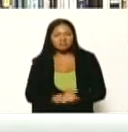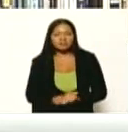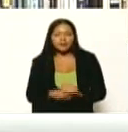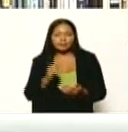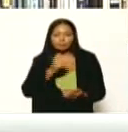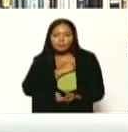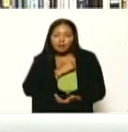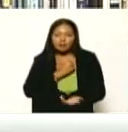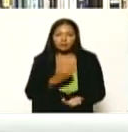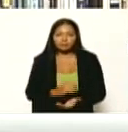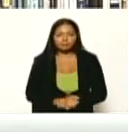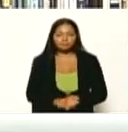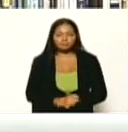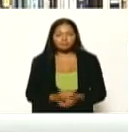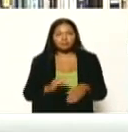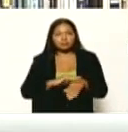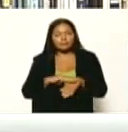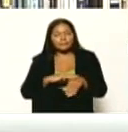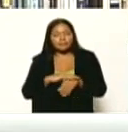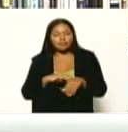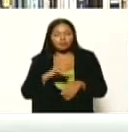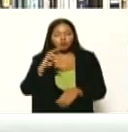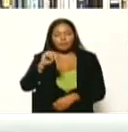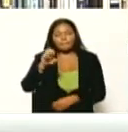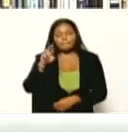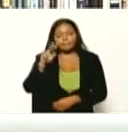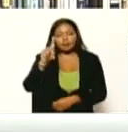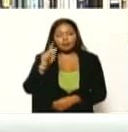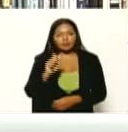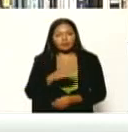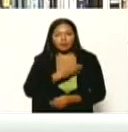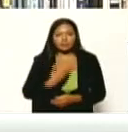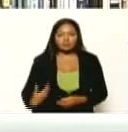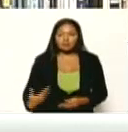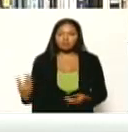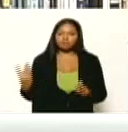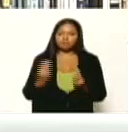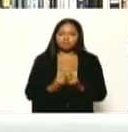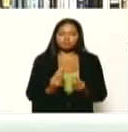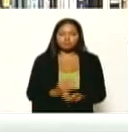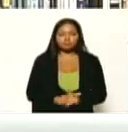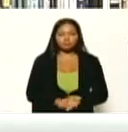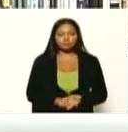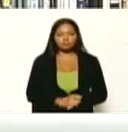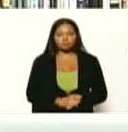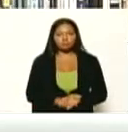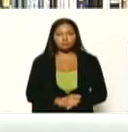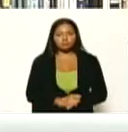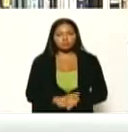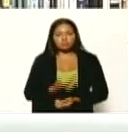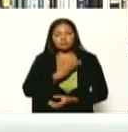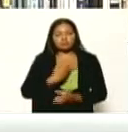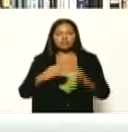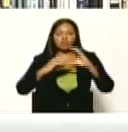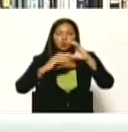camaradas, ministro Márquez también está aquí, ministro de la presidencia, presidente de